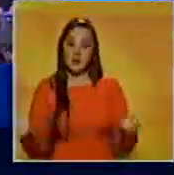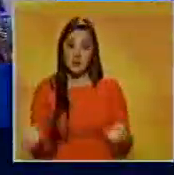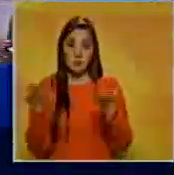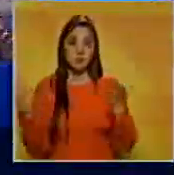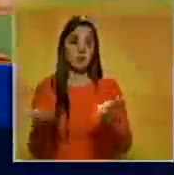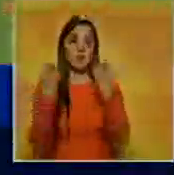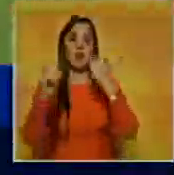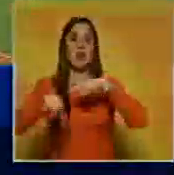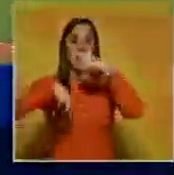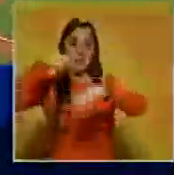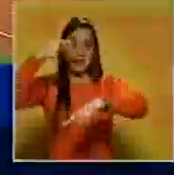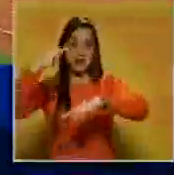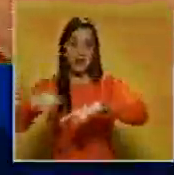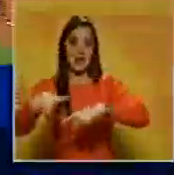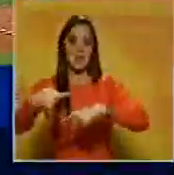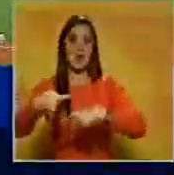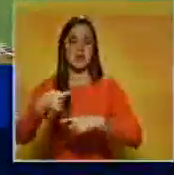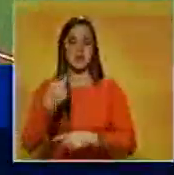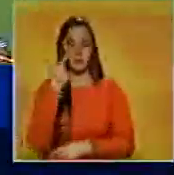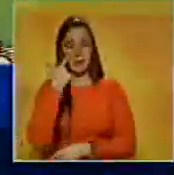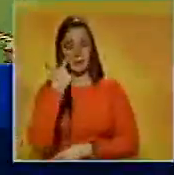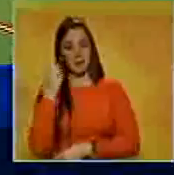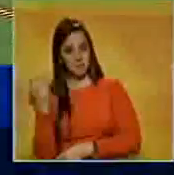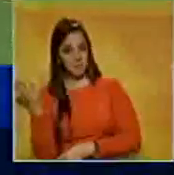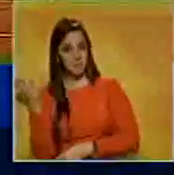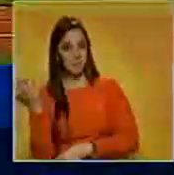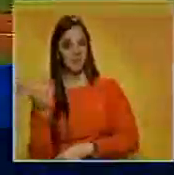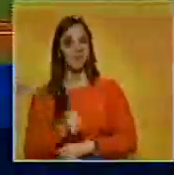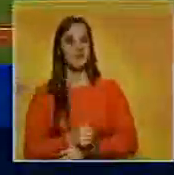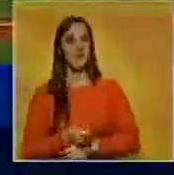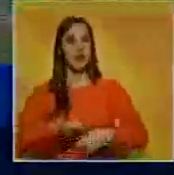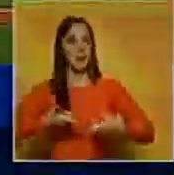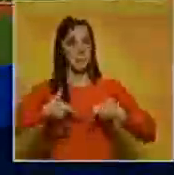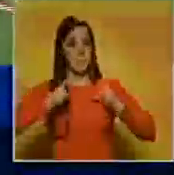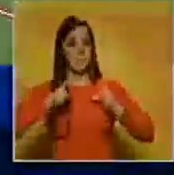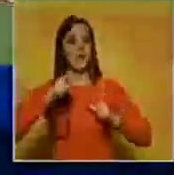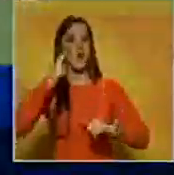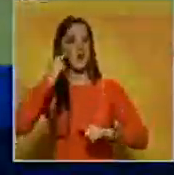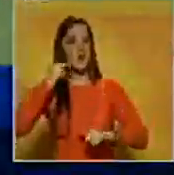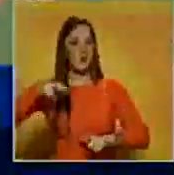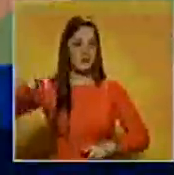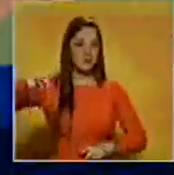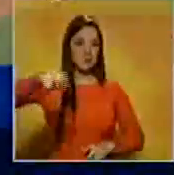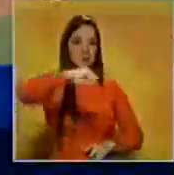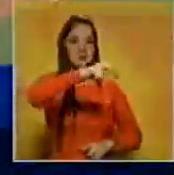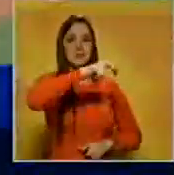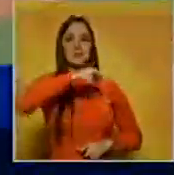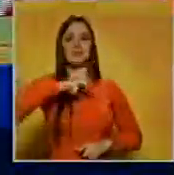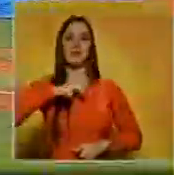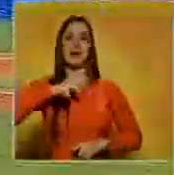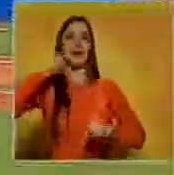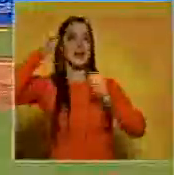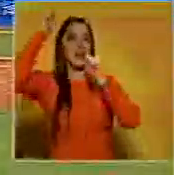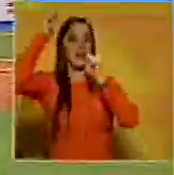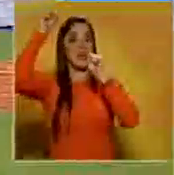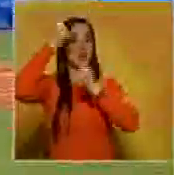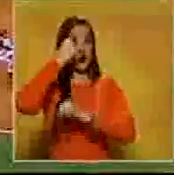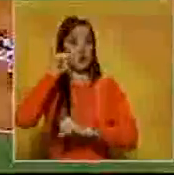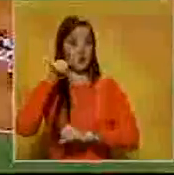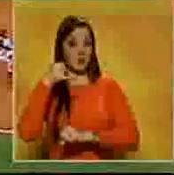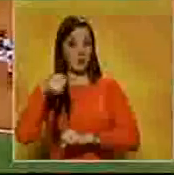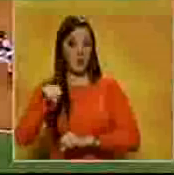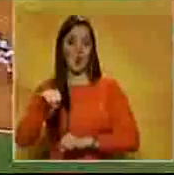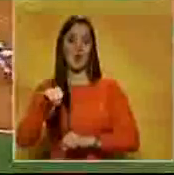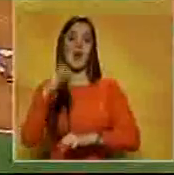Romero. Luego, wild pitch de James Hobbs le permitió anotar a Pirela con la carrera que le dio el triunfo a los rapaces. Ganó Elvis